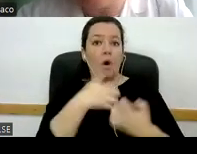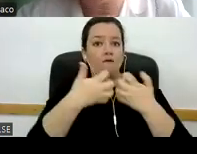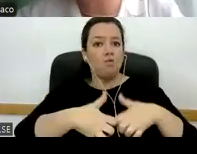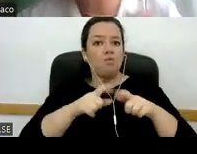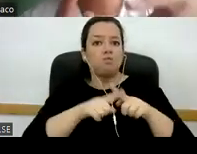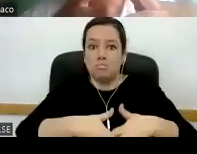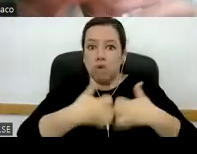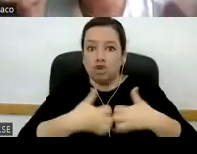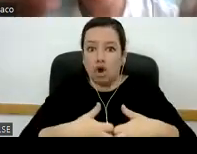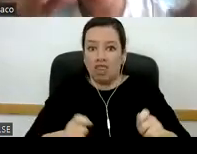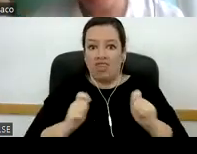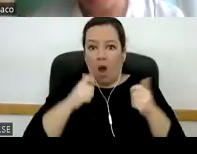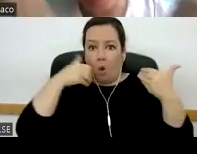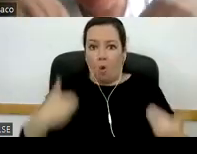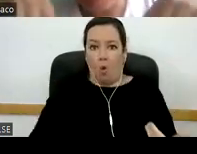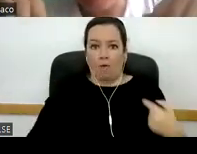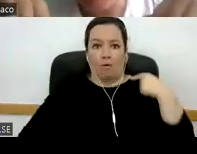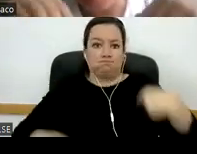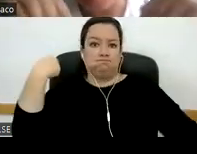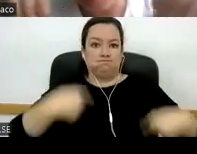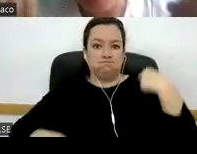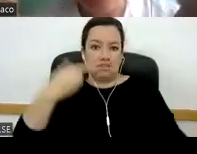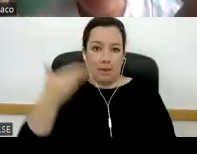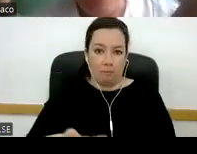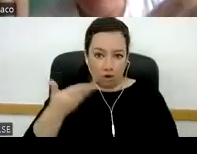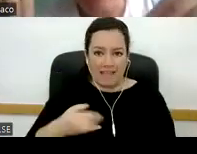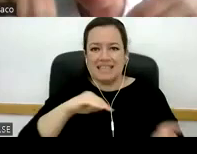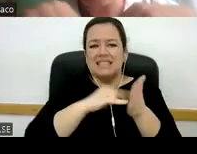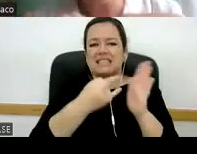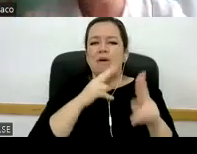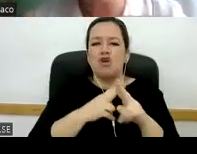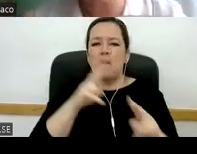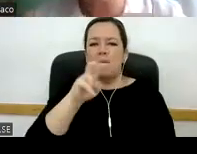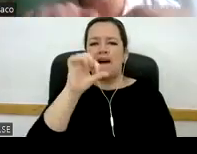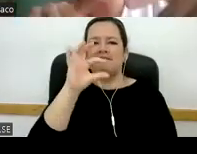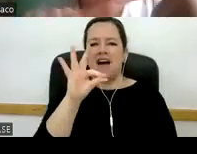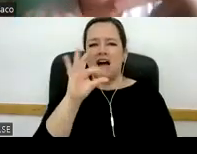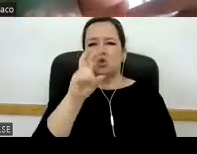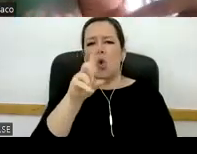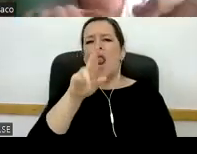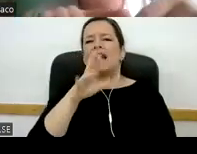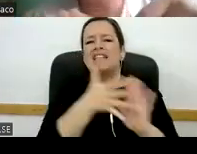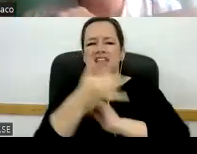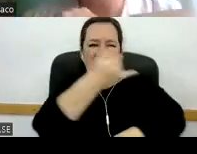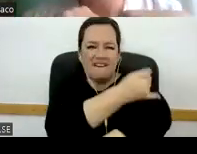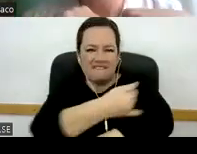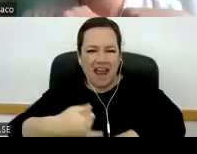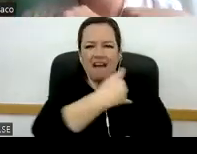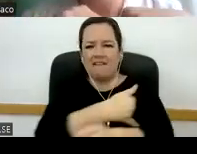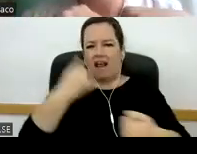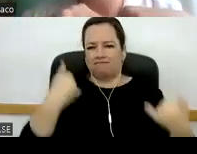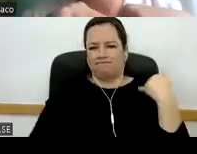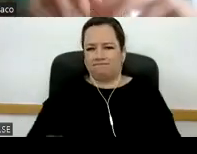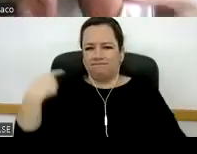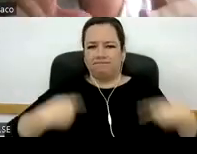motor, es decir, entendemos que el corazón es el motor de todo el sistema vascular, de todo el sistema de vasos, arterias, venas y